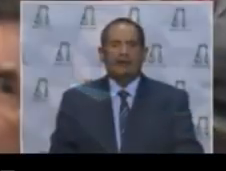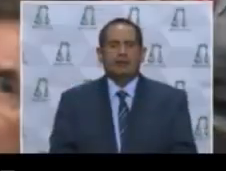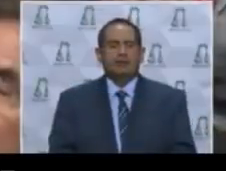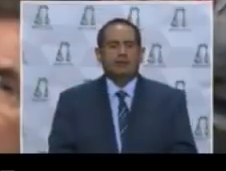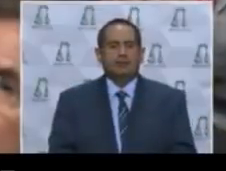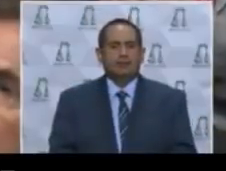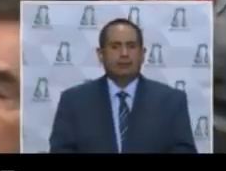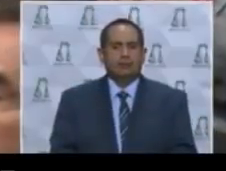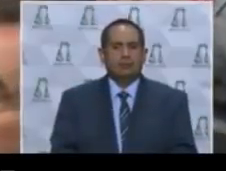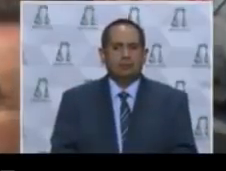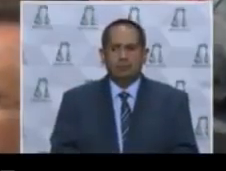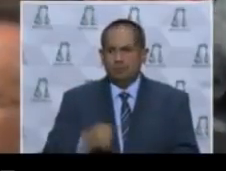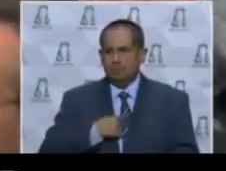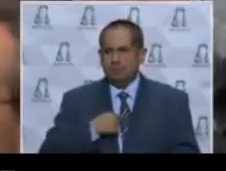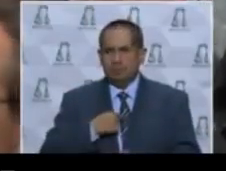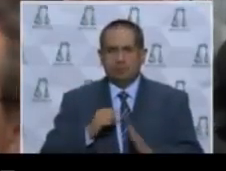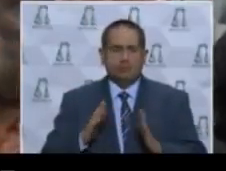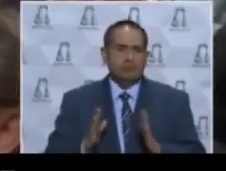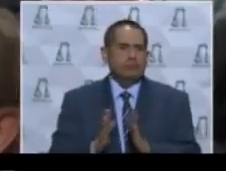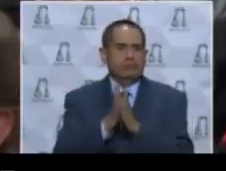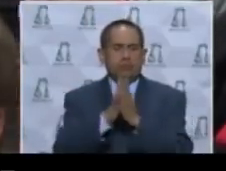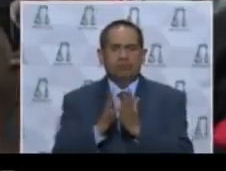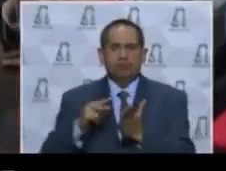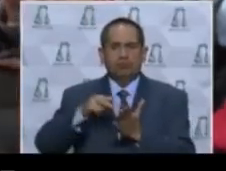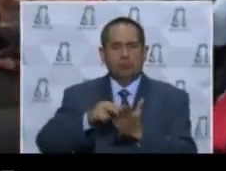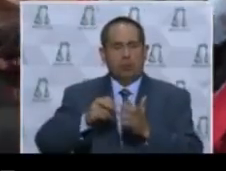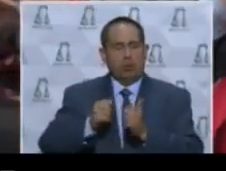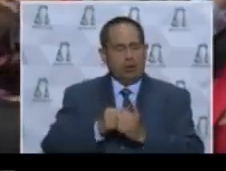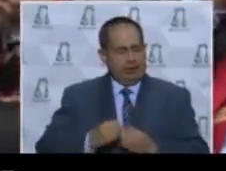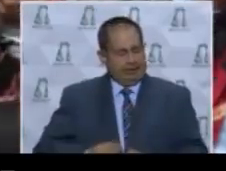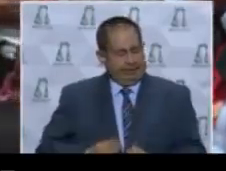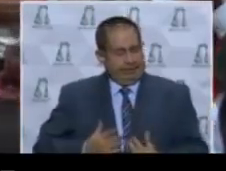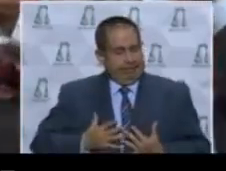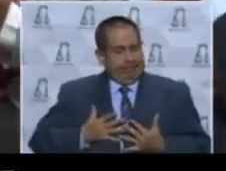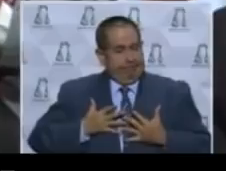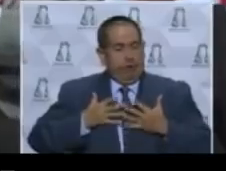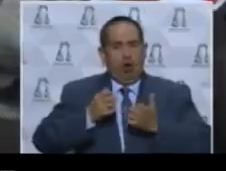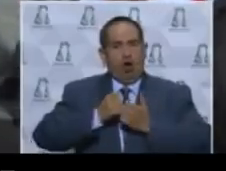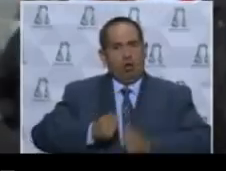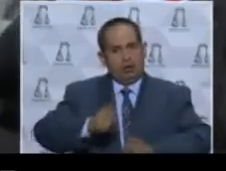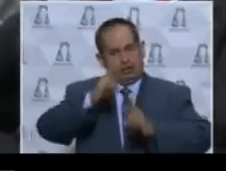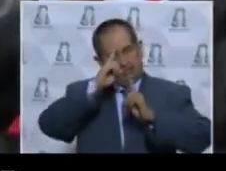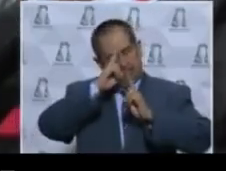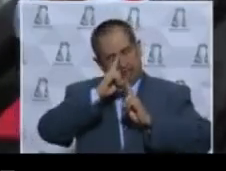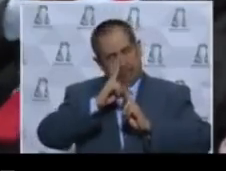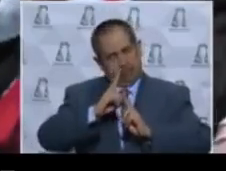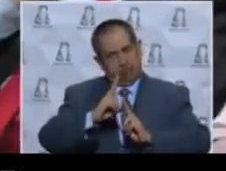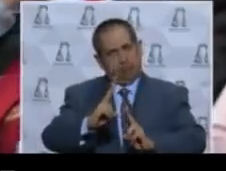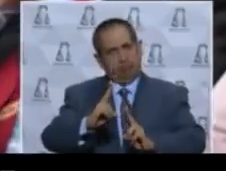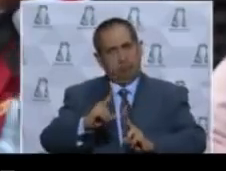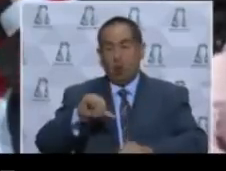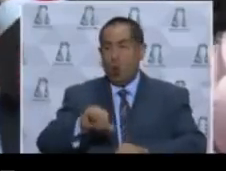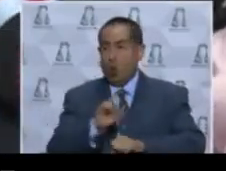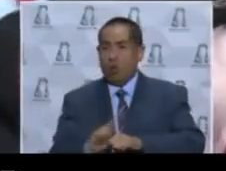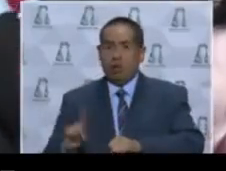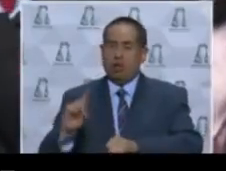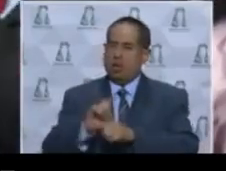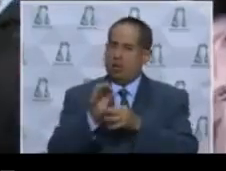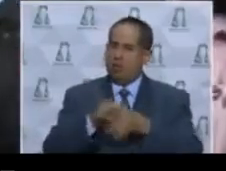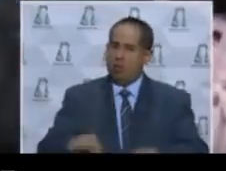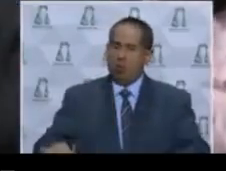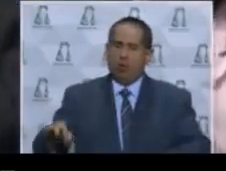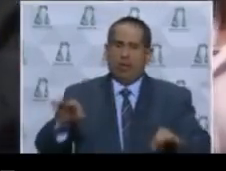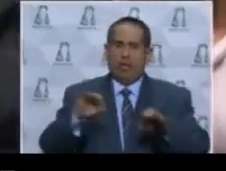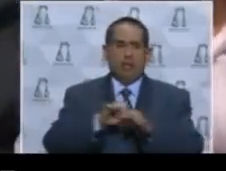participó con entusiasmo y solemnidad en este importante acto en el